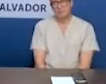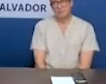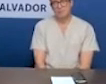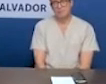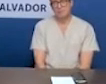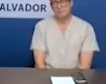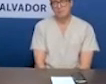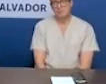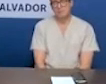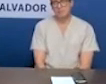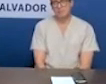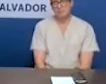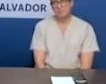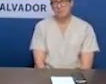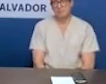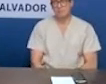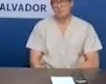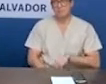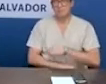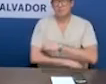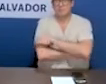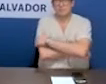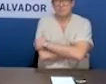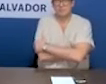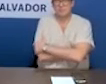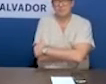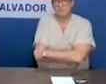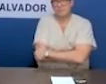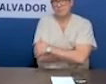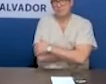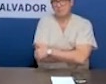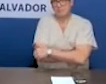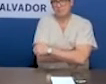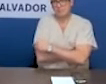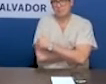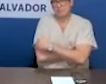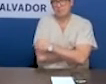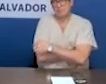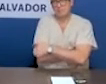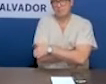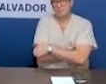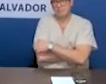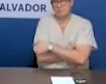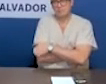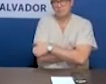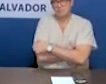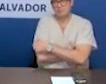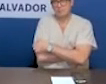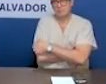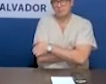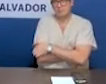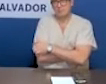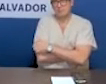este principio, lo primero que debo de considerar es indicarle estabilizadores del estado de